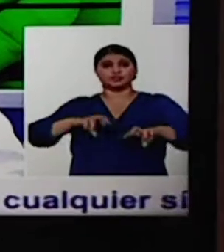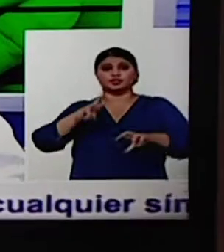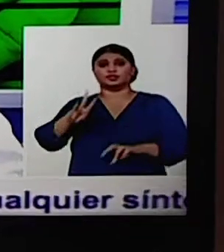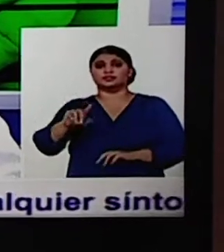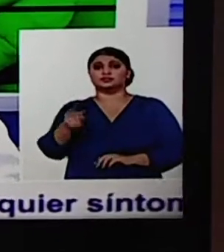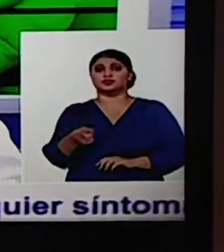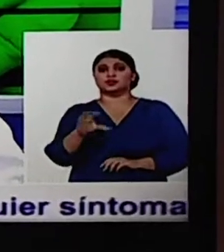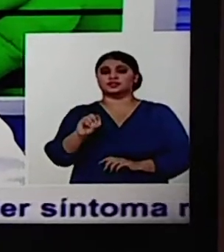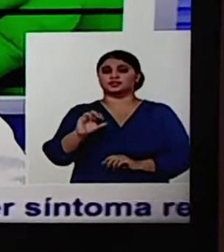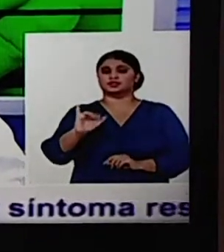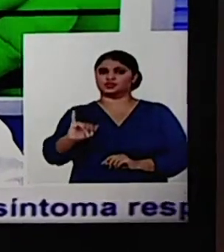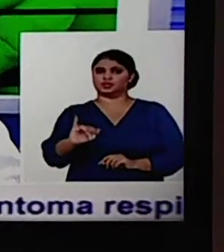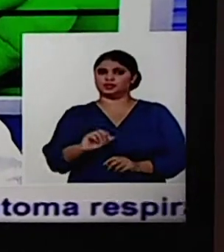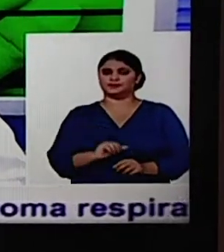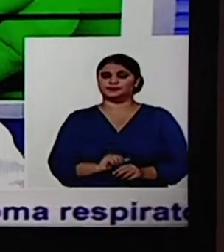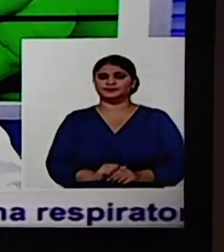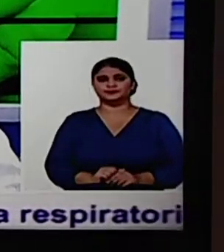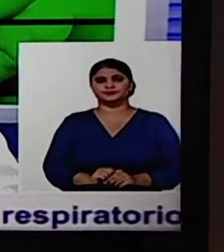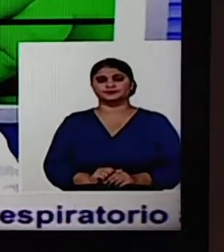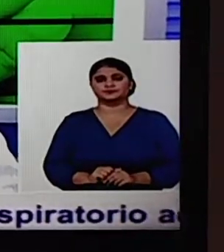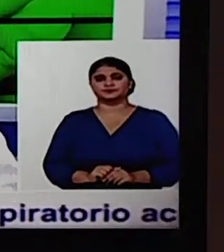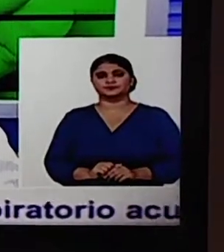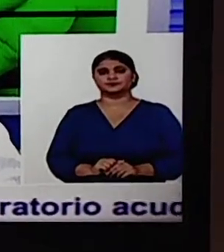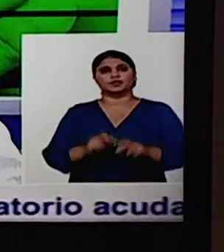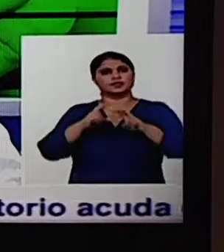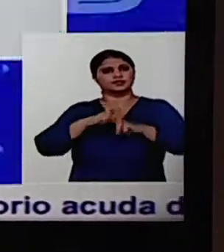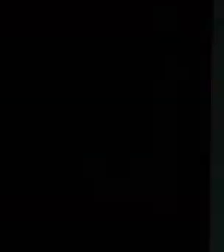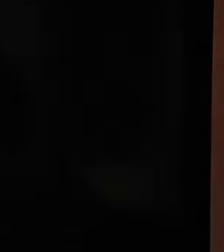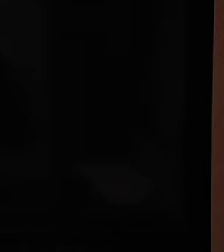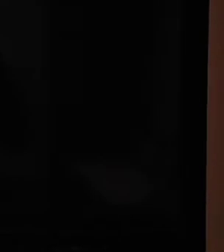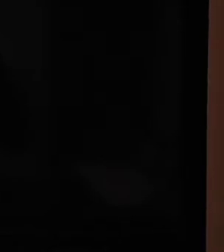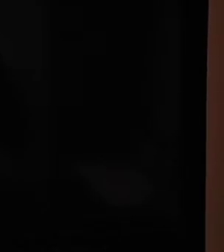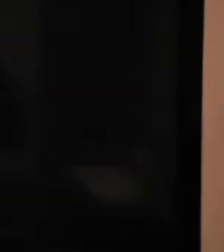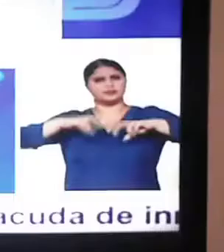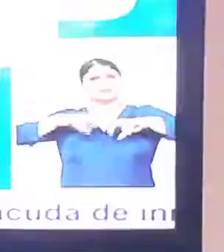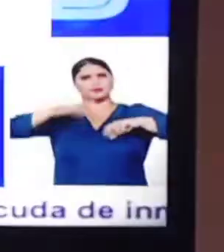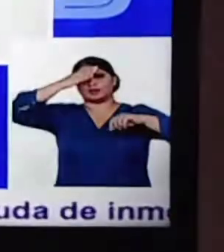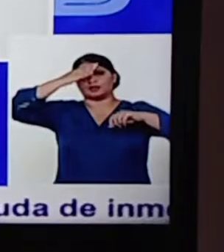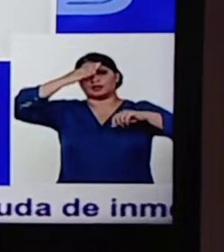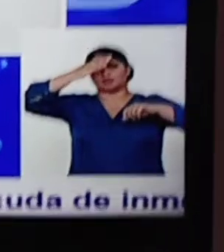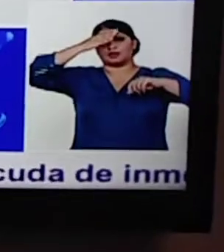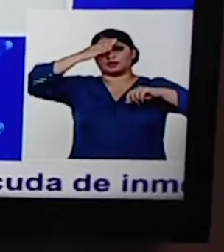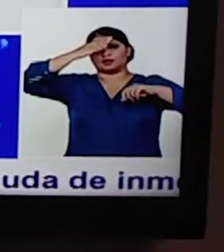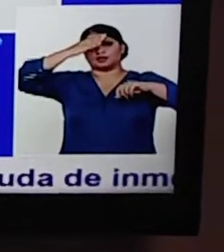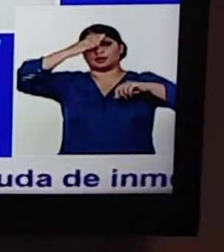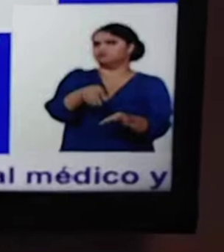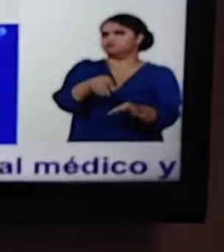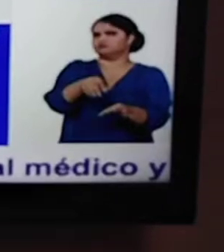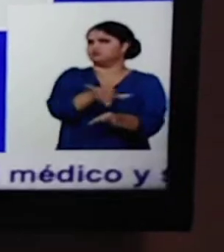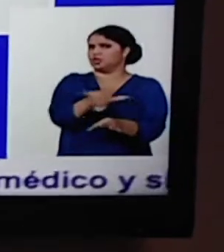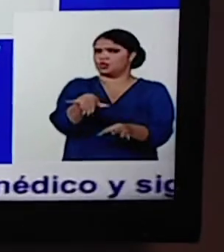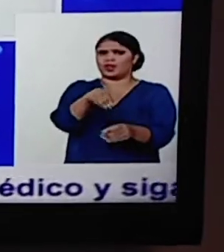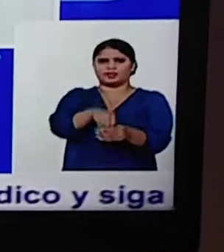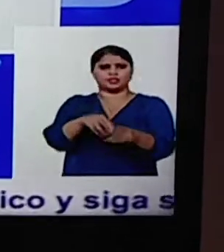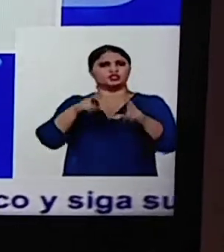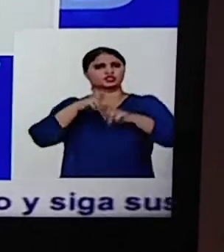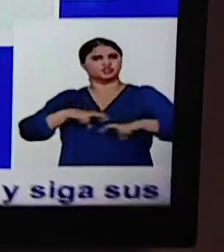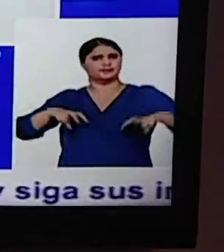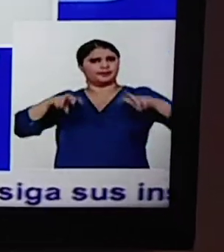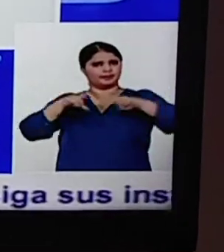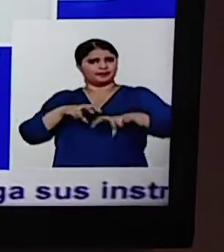3,06%. Se procesaron muestras de todo el país, incluyendo Isla de la Juventud, el